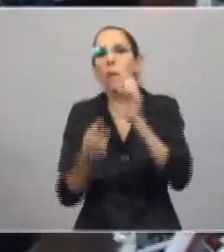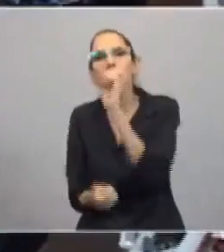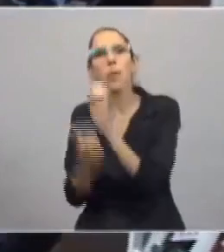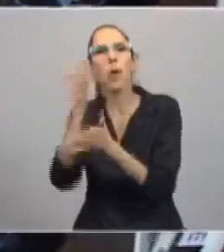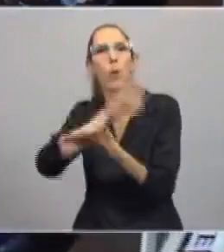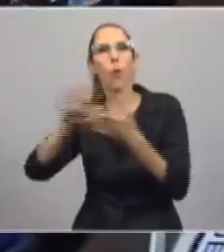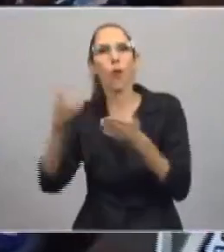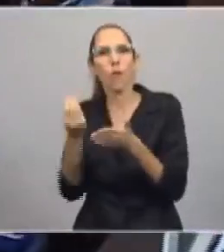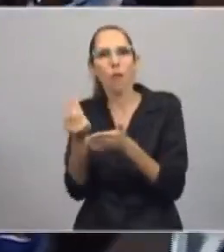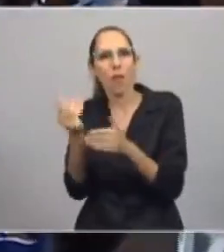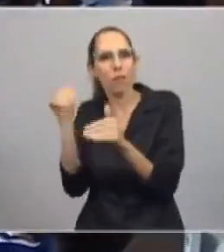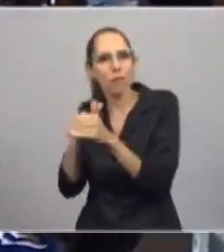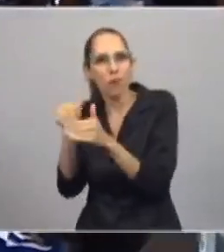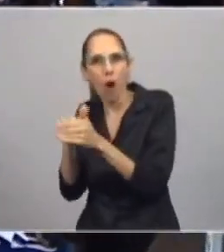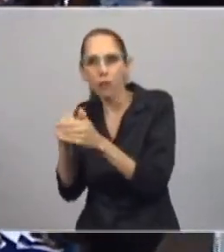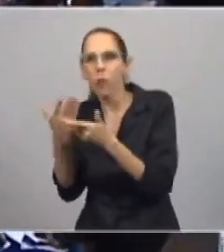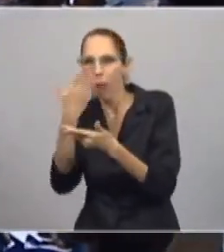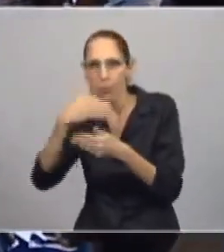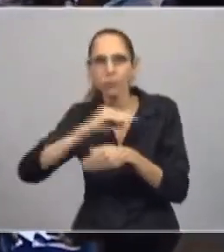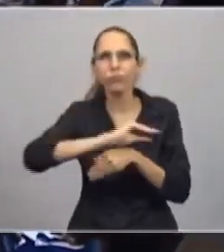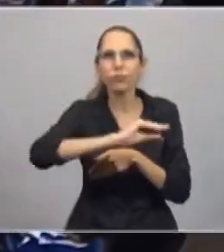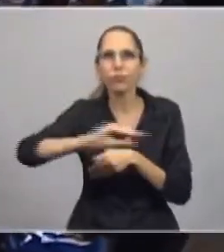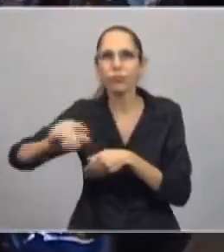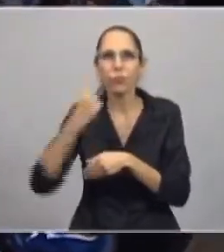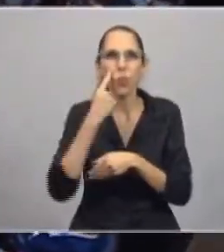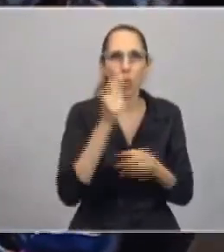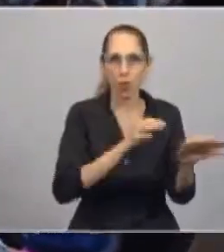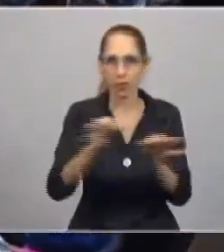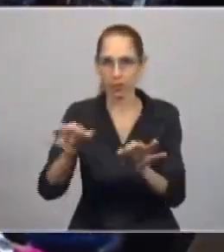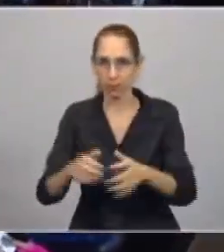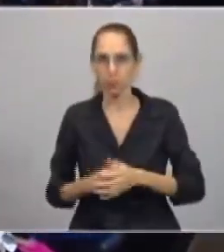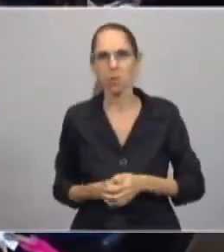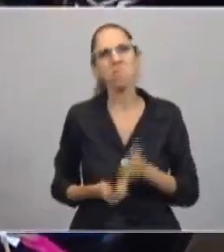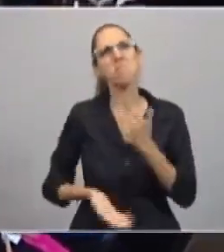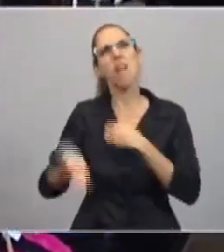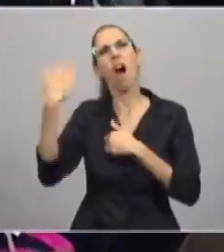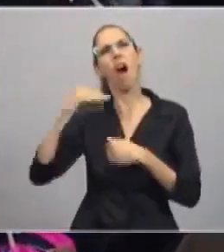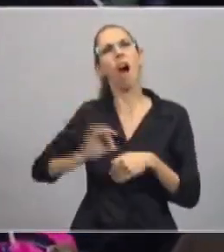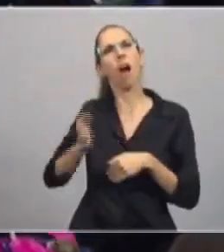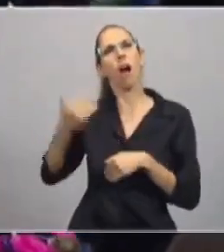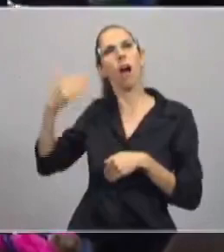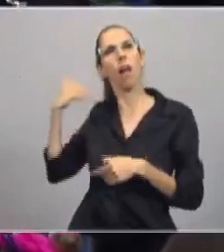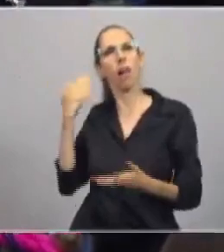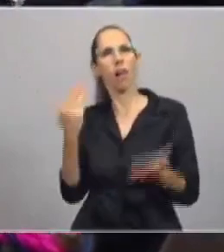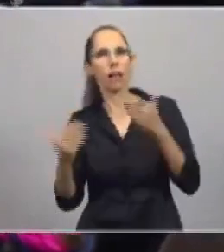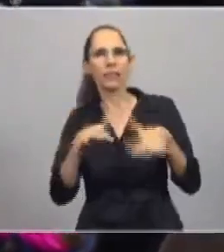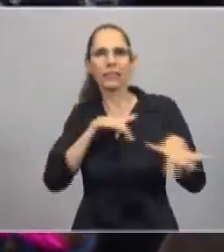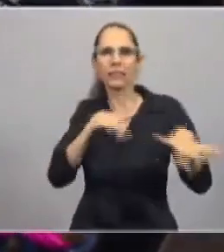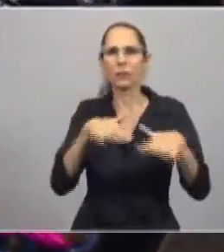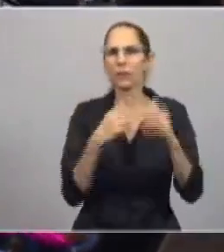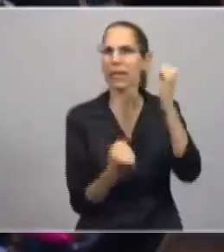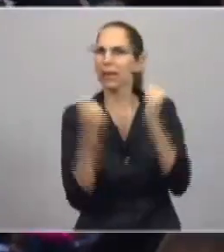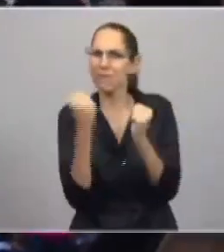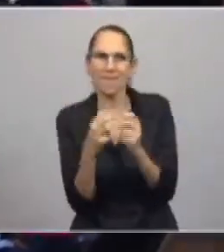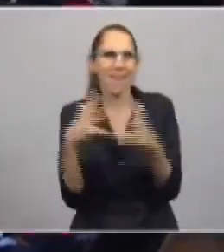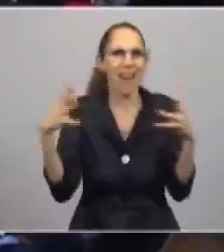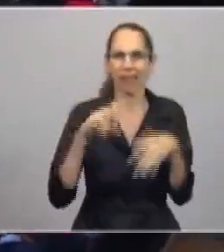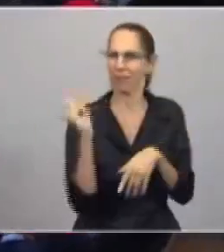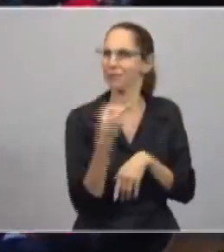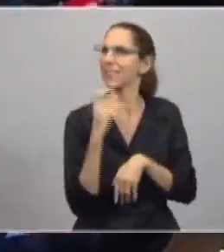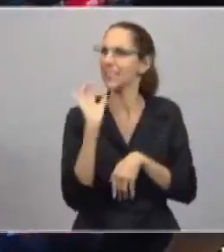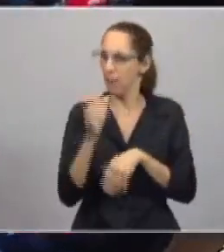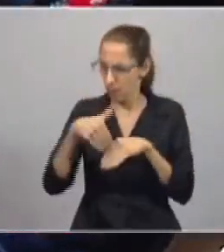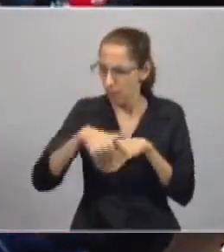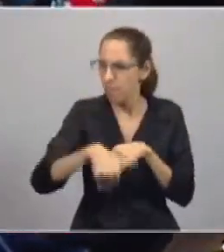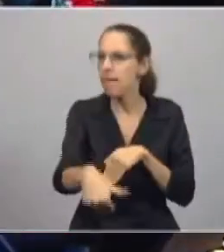brindar recursos a los municipios. A diferencia de otros años, dadas las dificultades macroeconómicas que sabíamos que nos tocaría